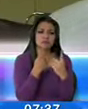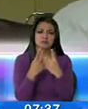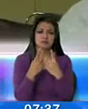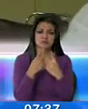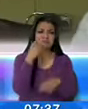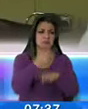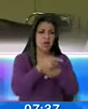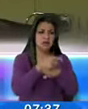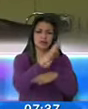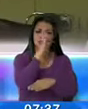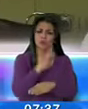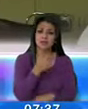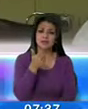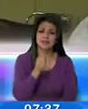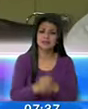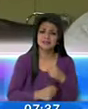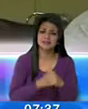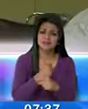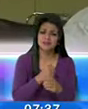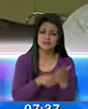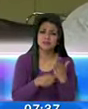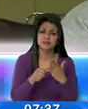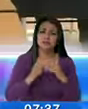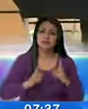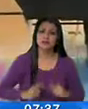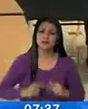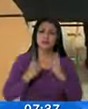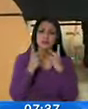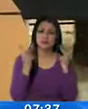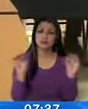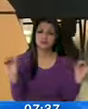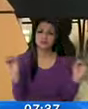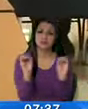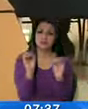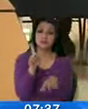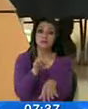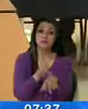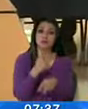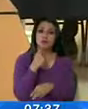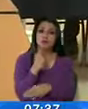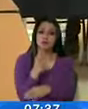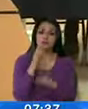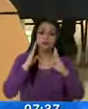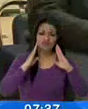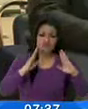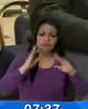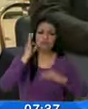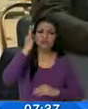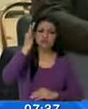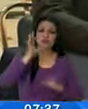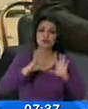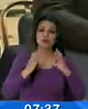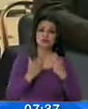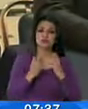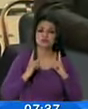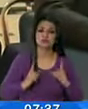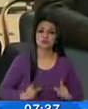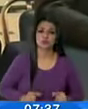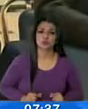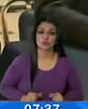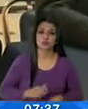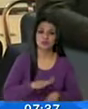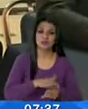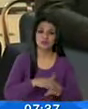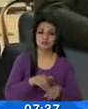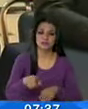condiciones a los 10 años en el Ministerio de Salud Pública. Los médicos aseguran estar alertas al futuro que dará la Comisión de Salud al proyecto presentado